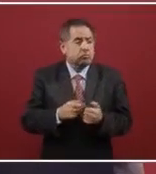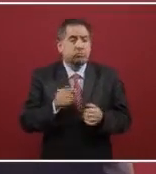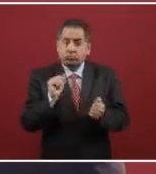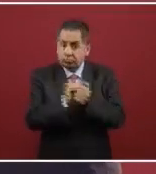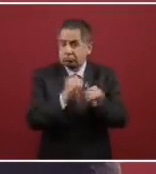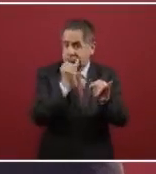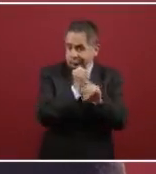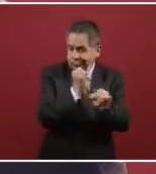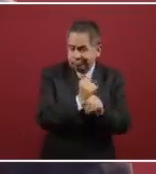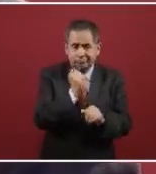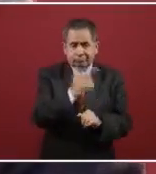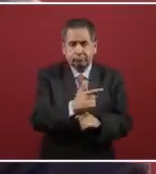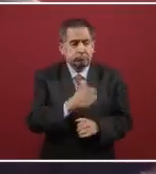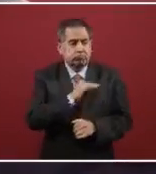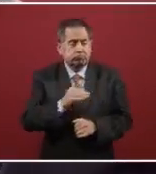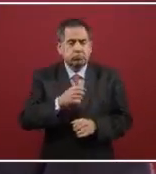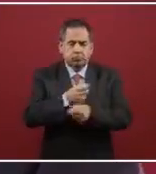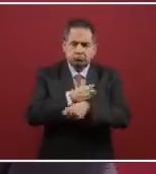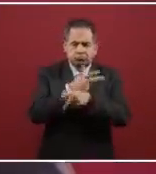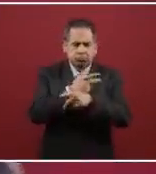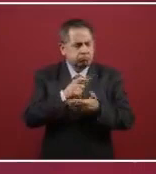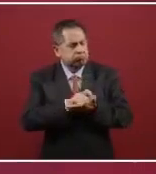internet hasta se consulta.